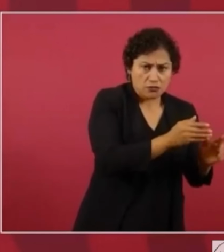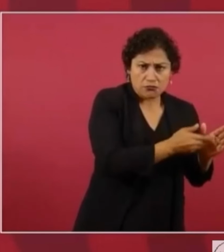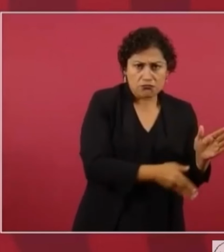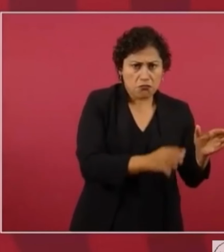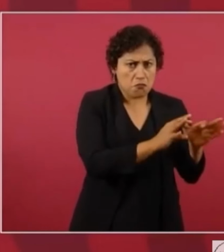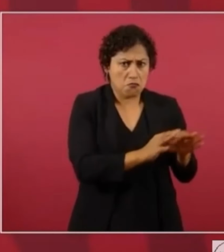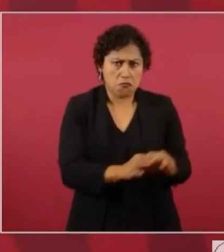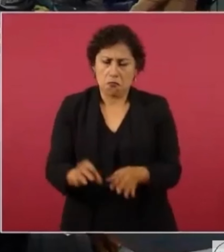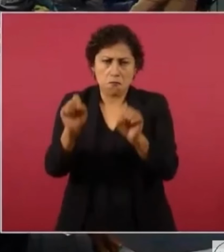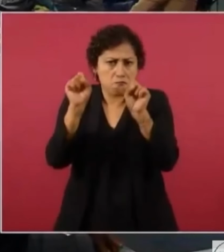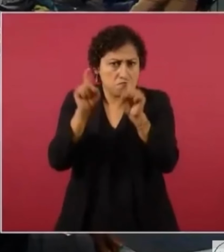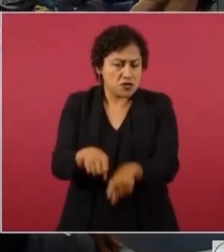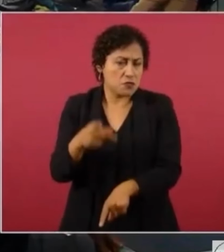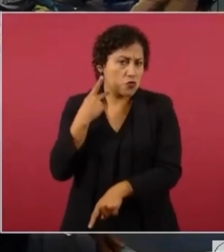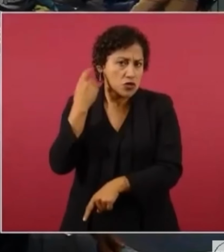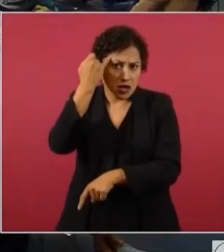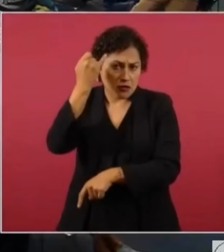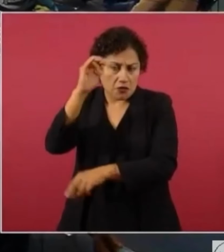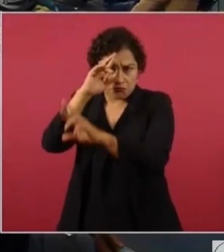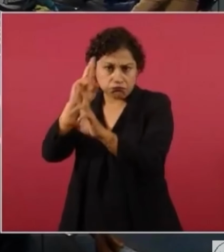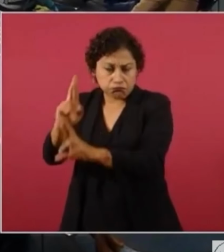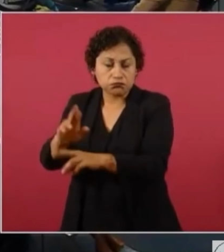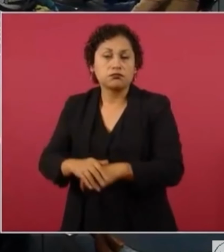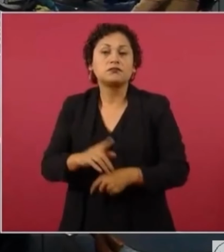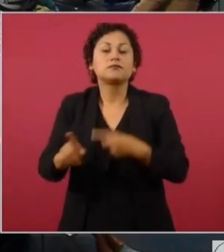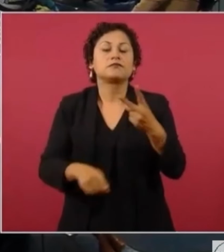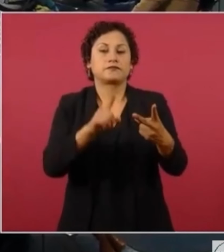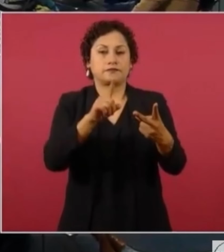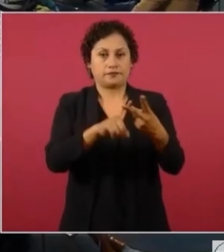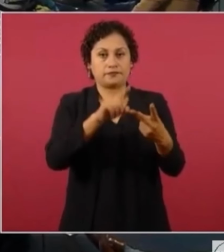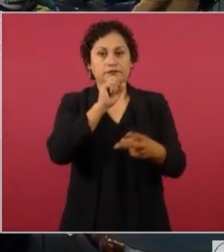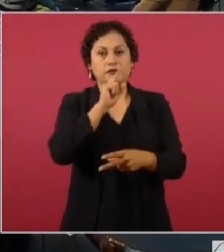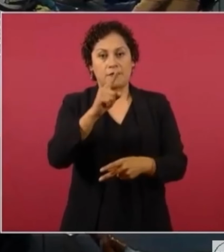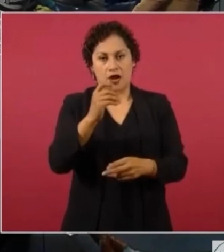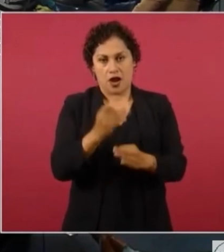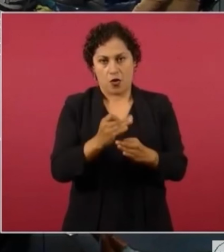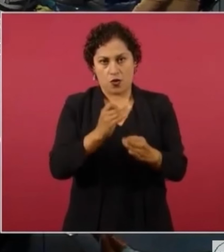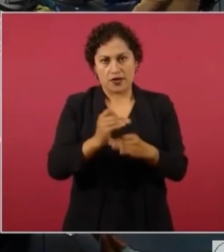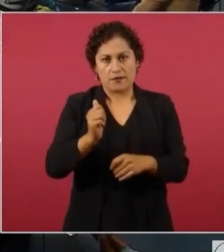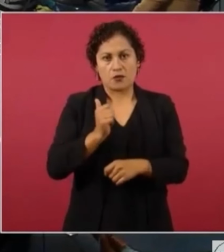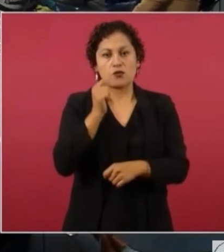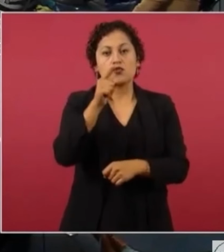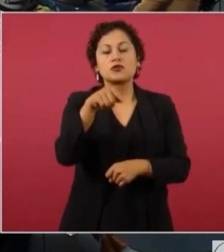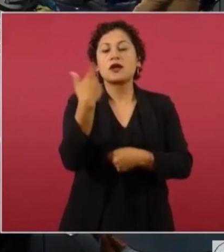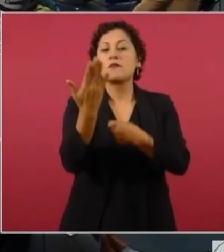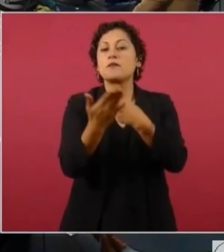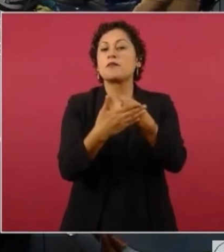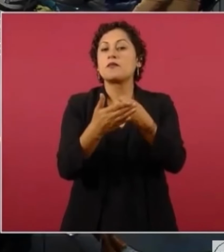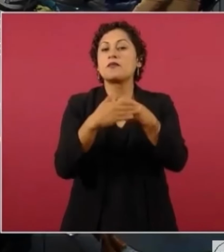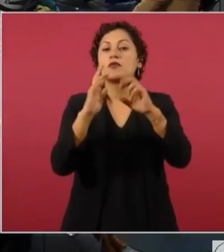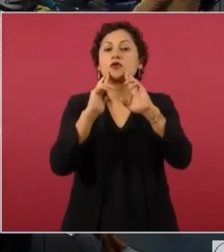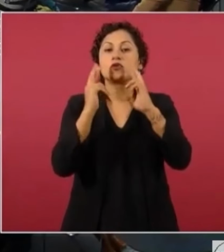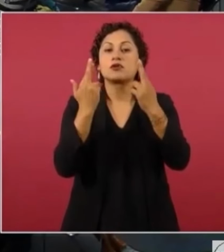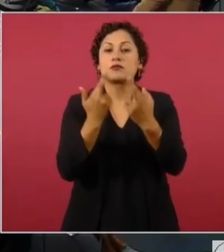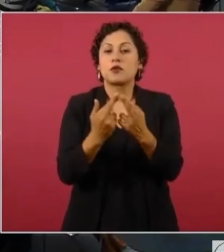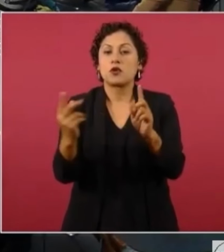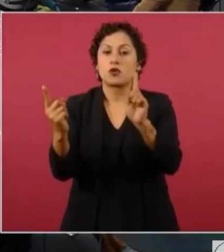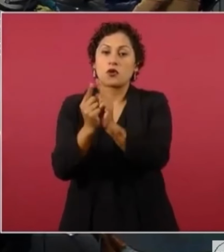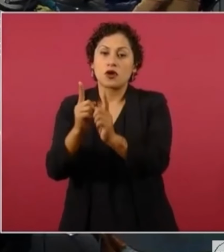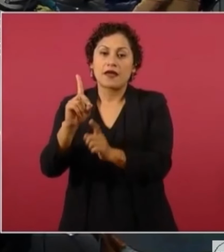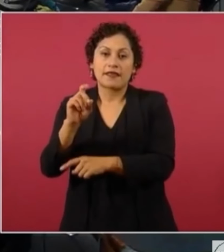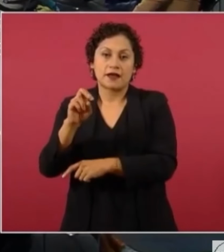política. Y en segundo lugar, presidente, aprovechando también que usted se va a reunir muy poco tiempo con Gabriel Boric, con el presidente